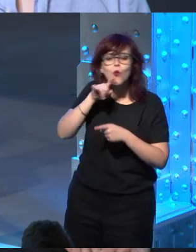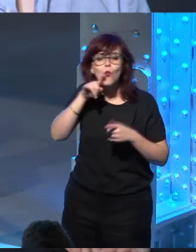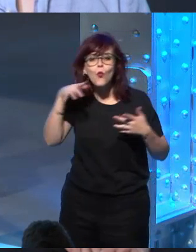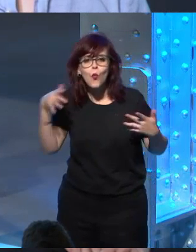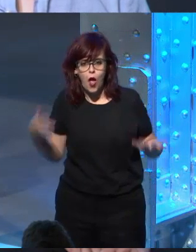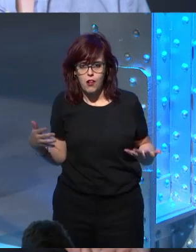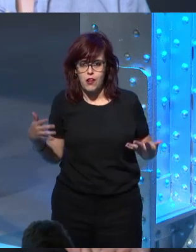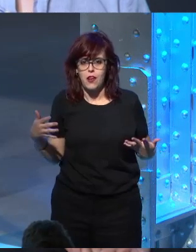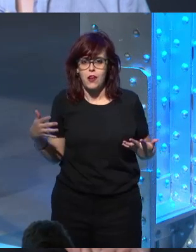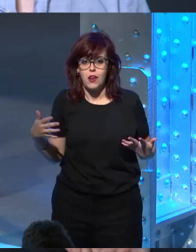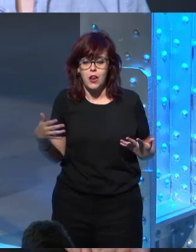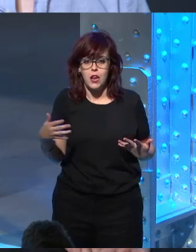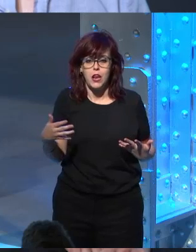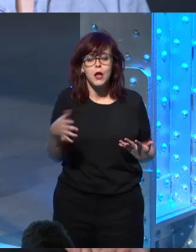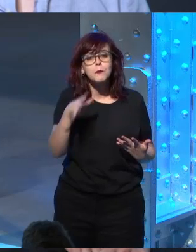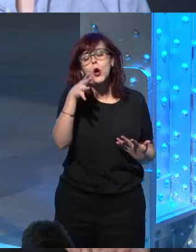cómo habíamos,